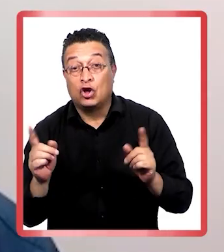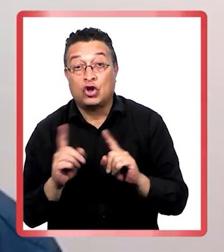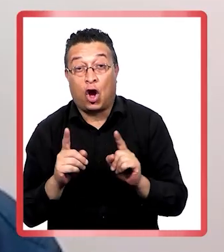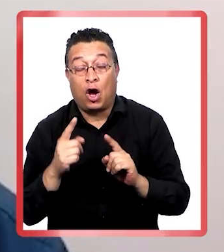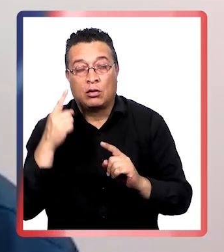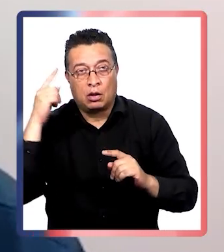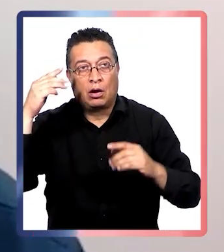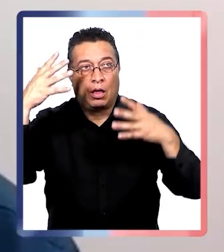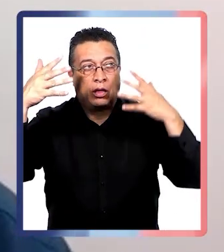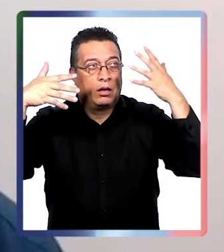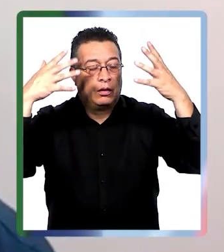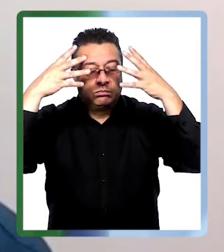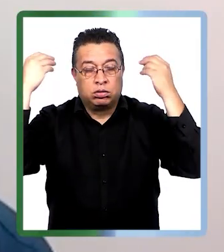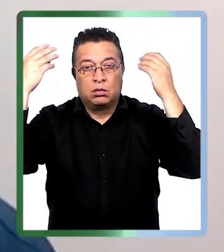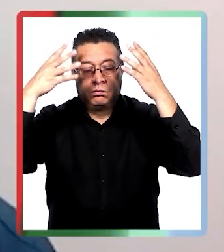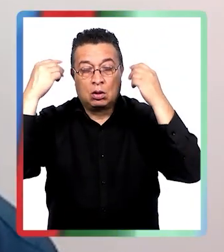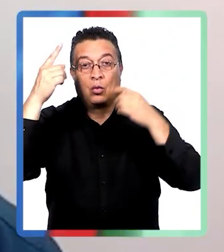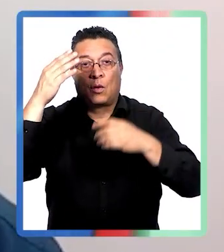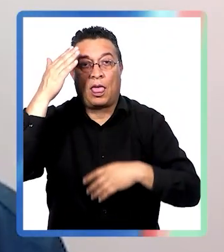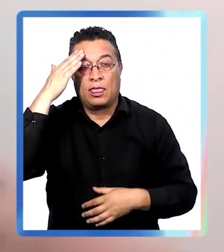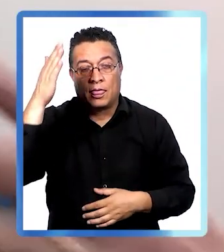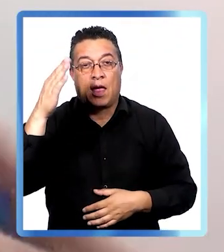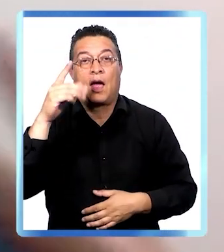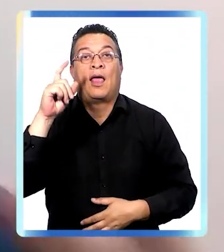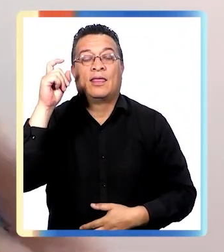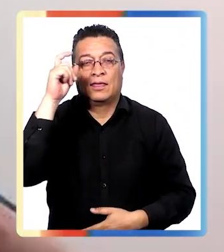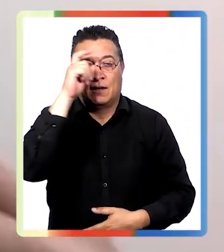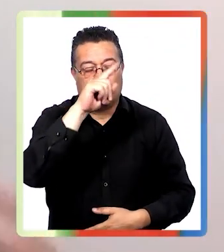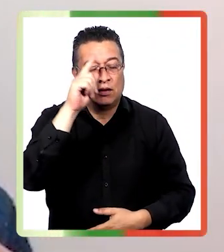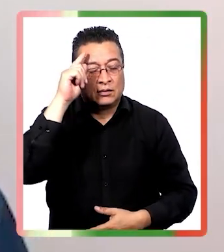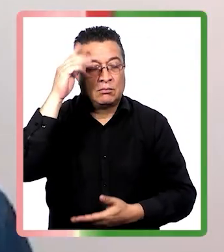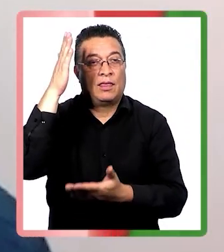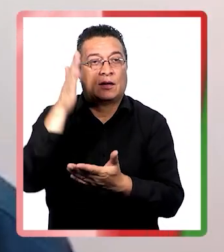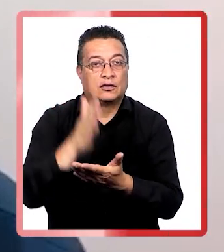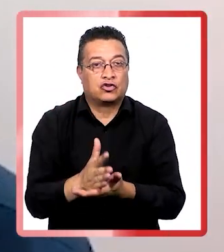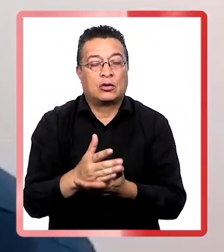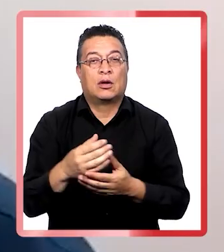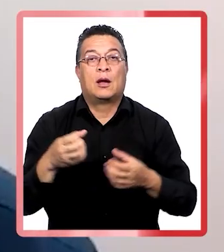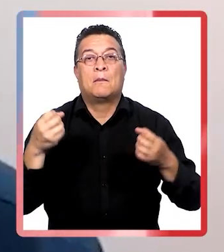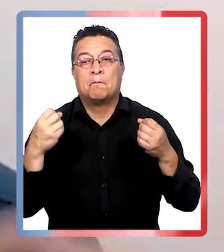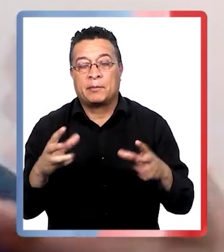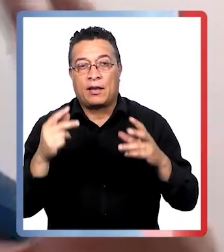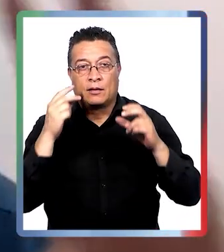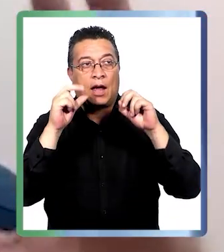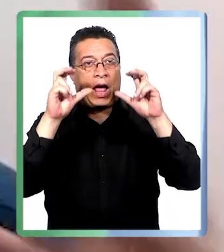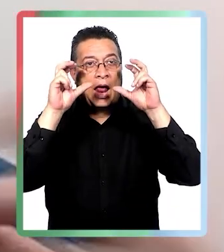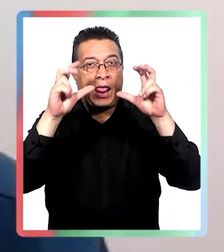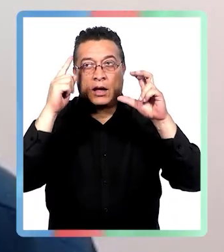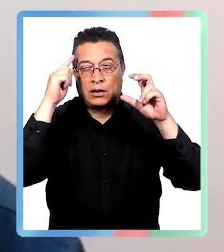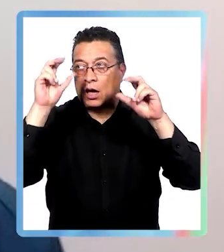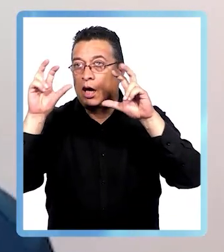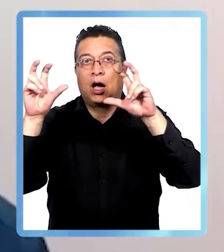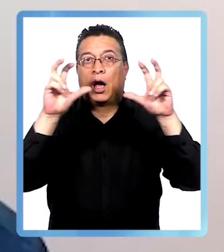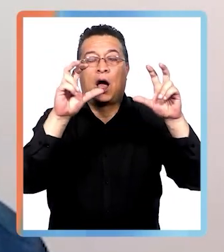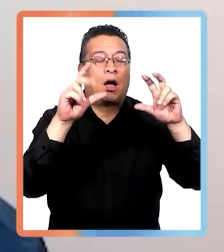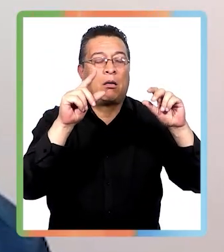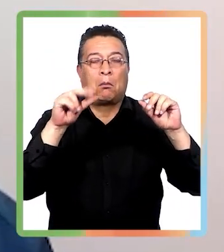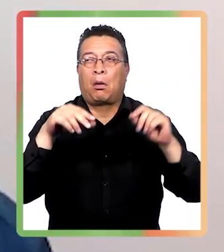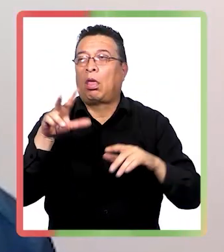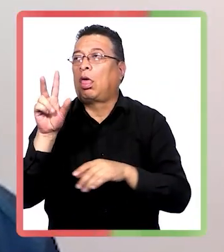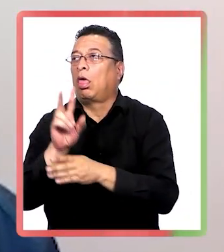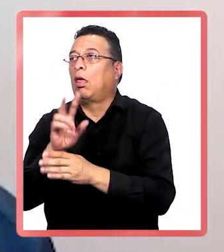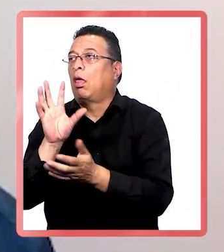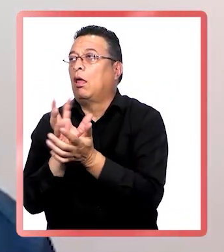suficiente genera desconcentración en el día y cuesta más o menos tomar decisiones, perdemos esta alerta cerebral,